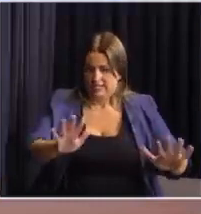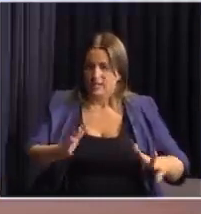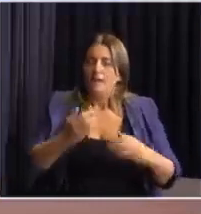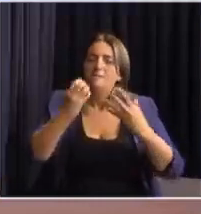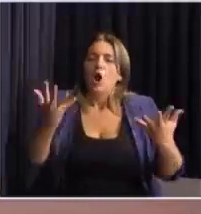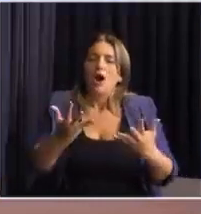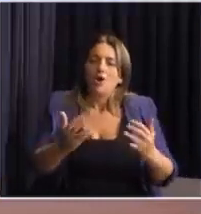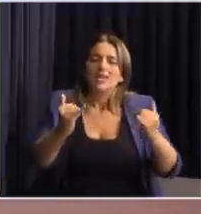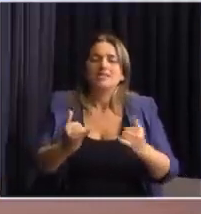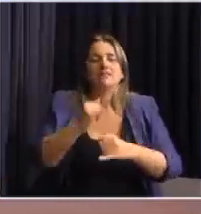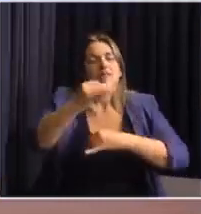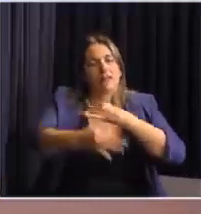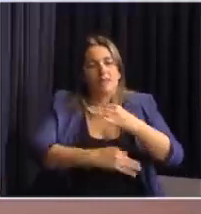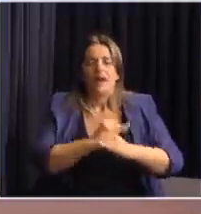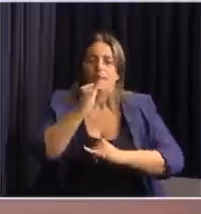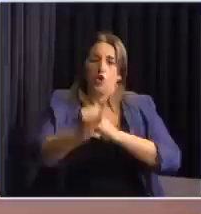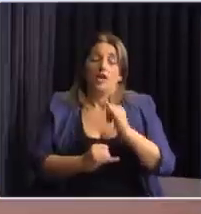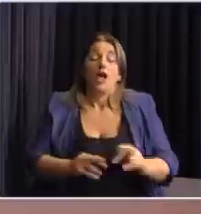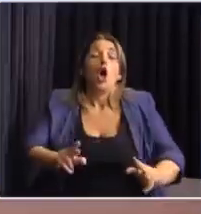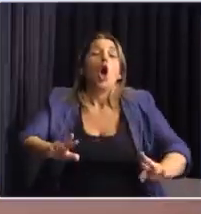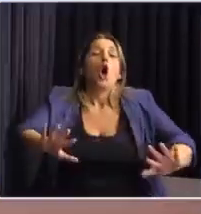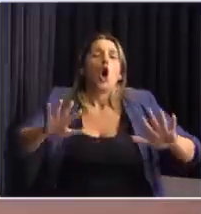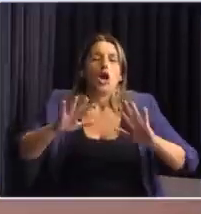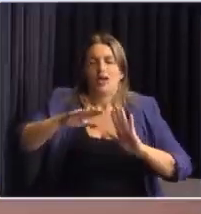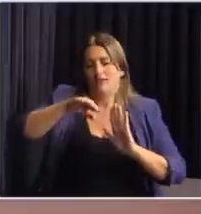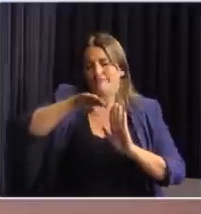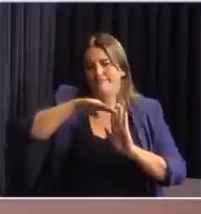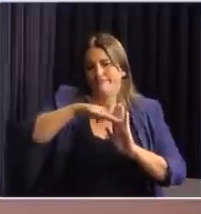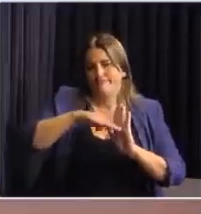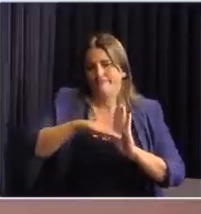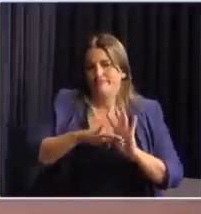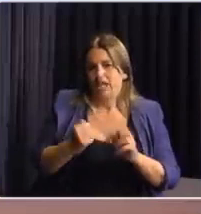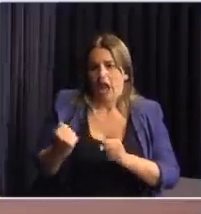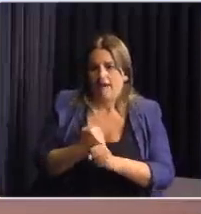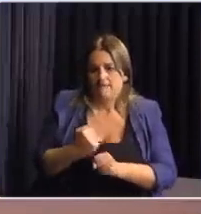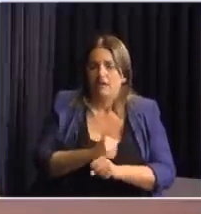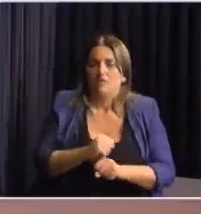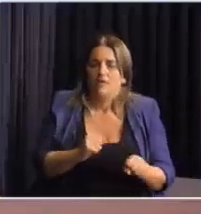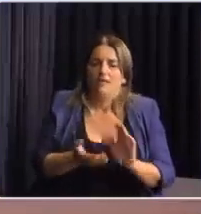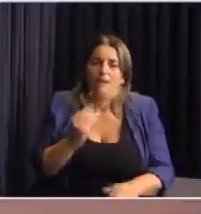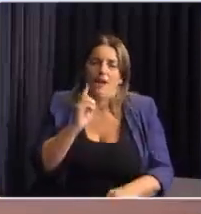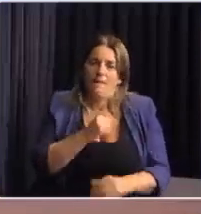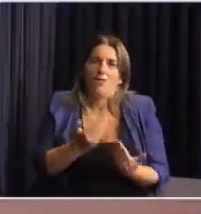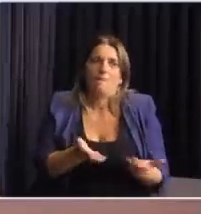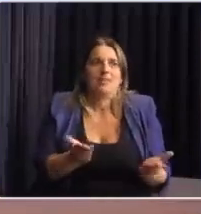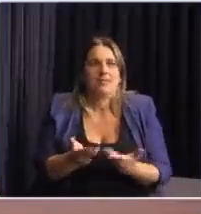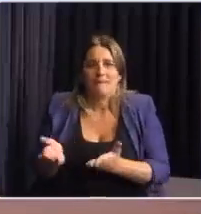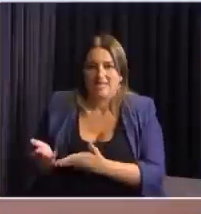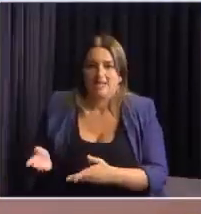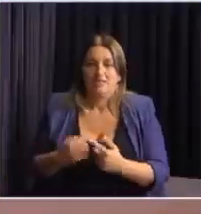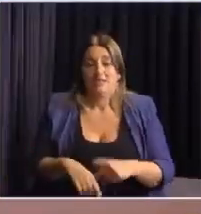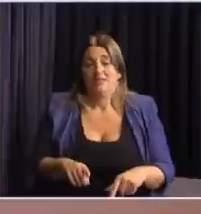prudente no transmitirlo. Ojalá que el calendario que tengamos se pueda acortar. Iremos viendo, se dan cuenta que